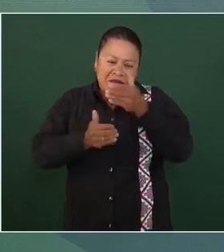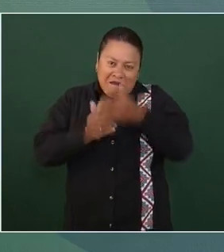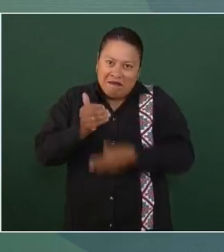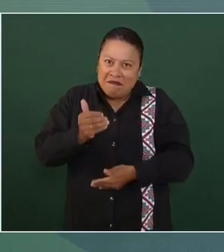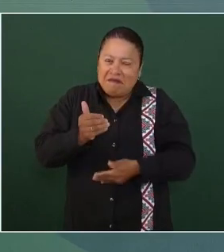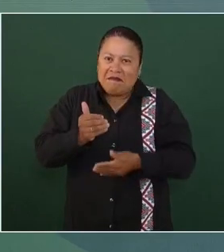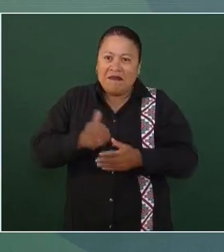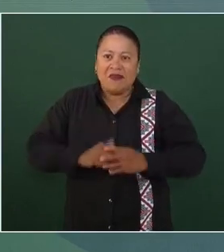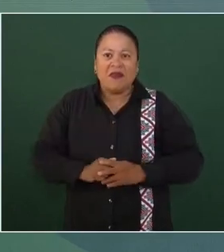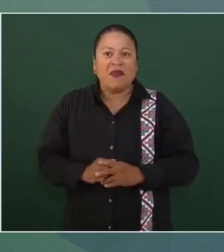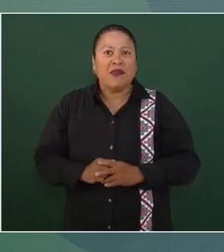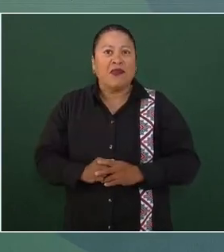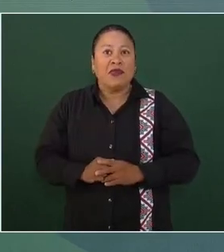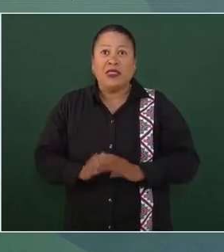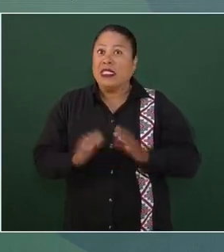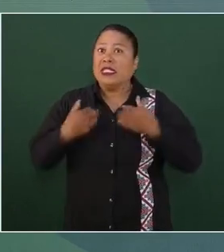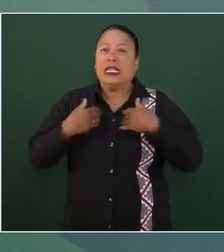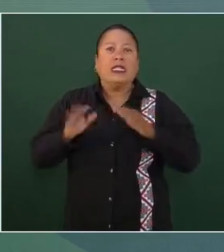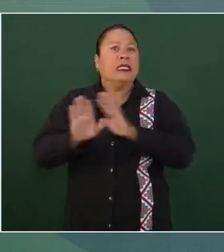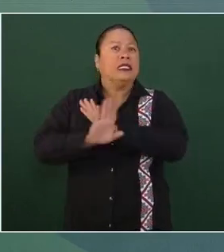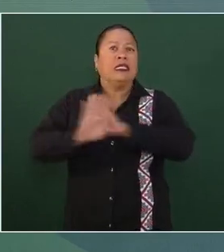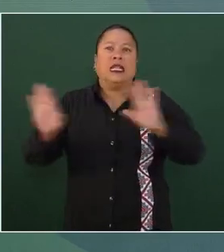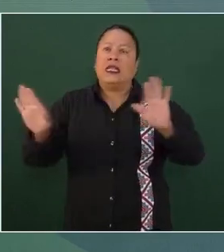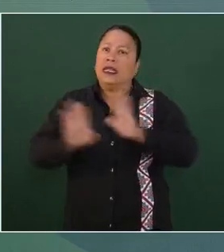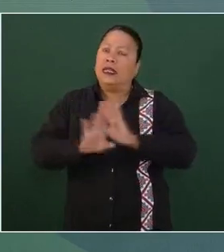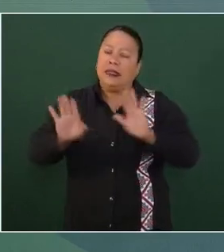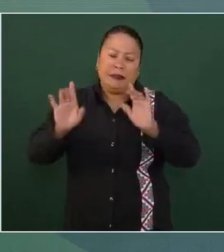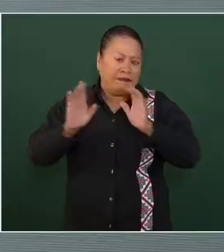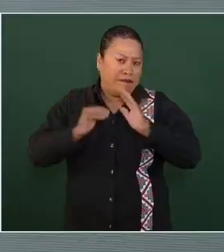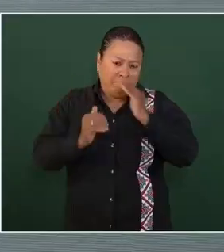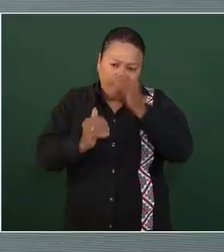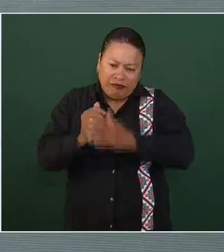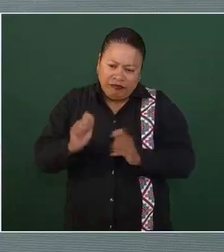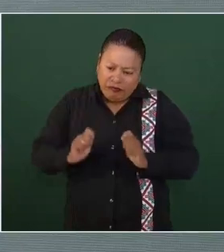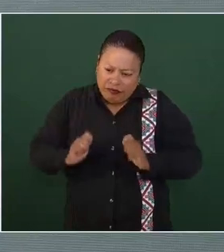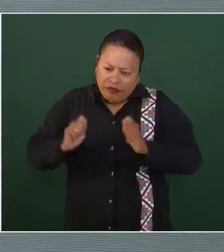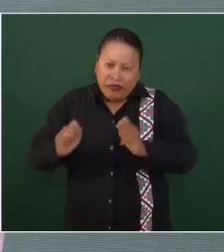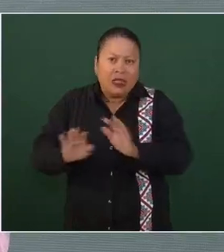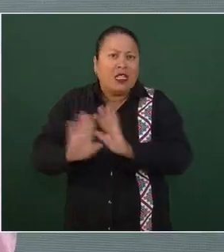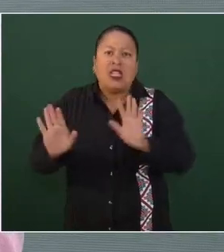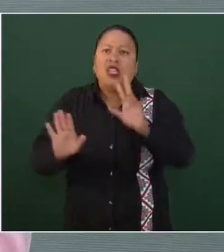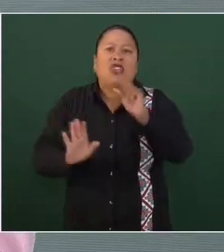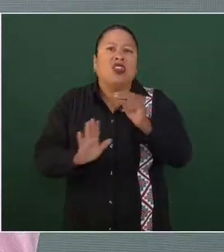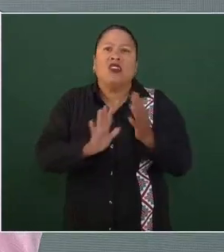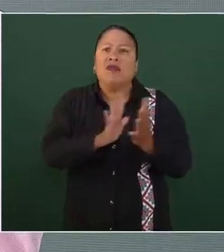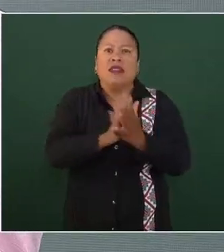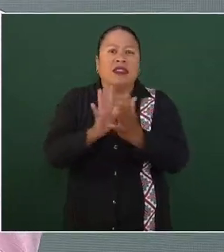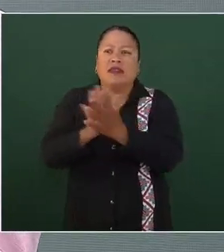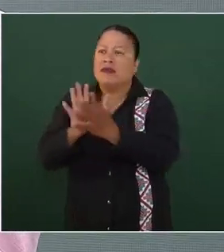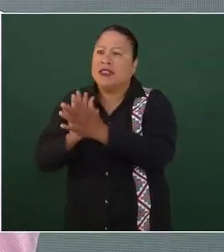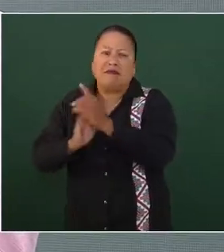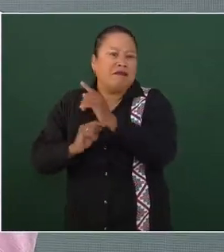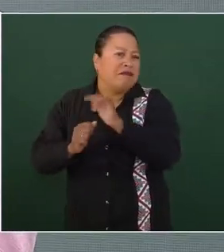me retiro por completo ya no voy a participar en nada